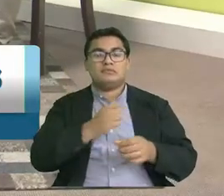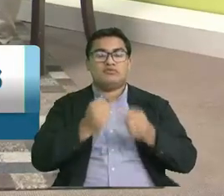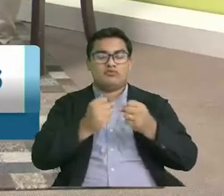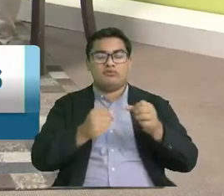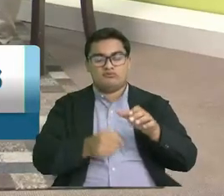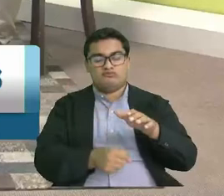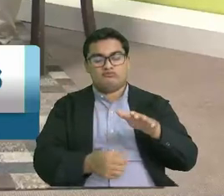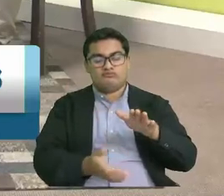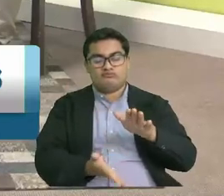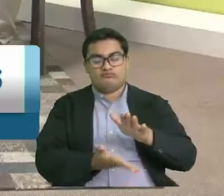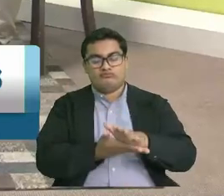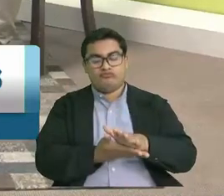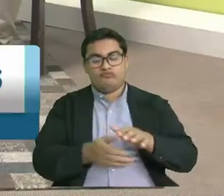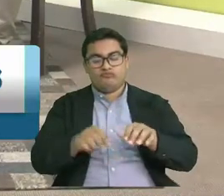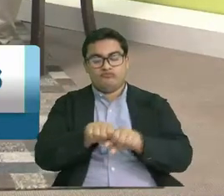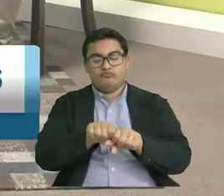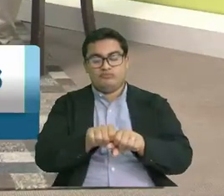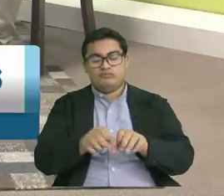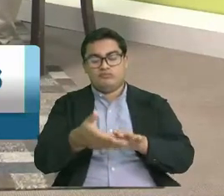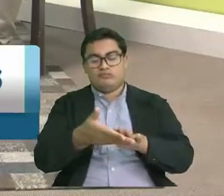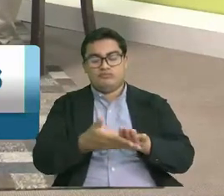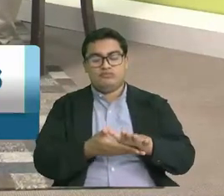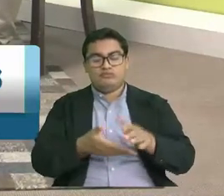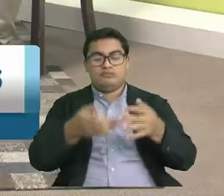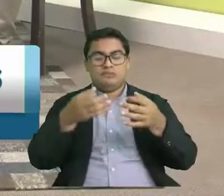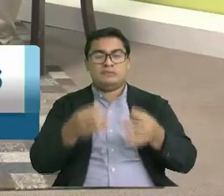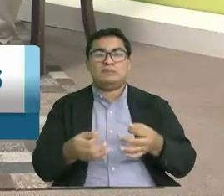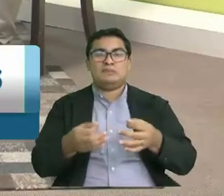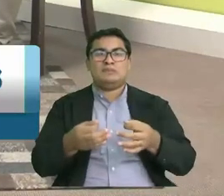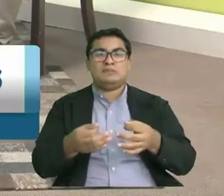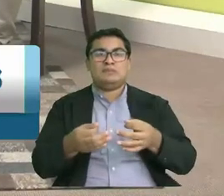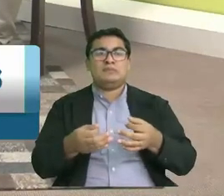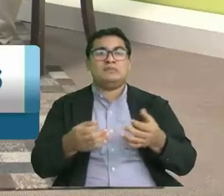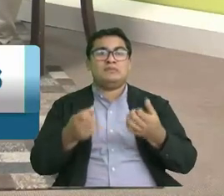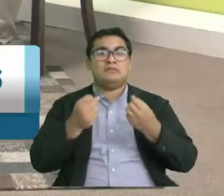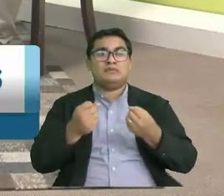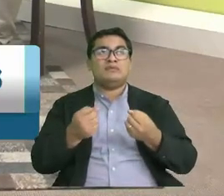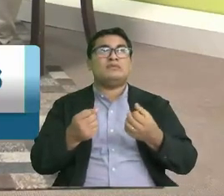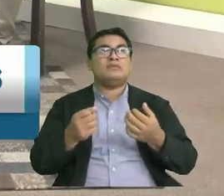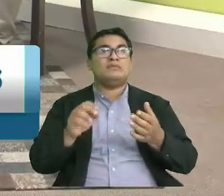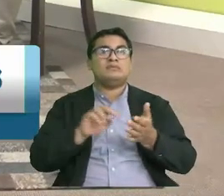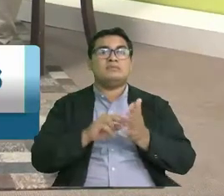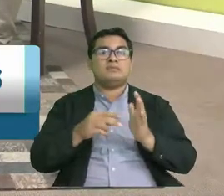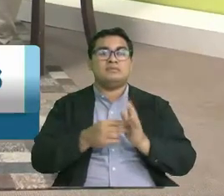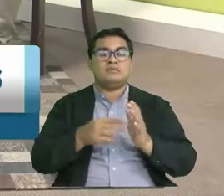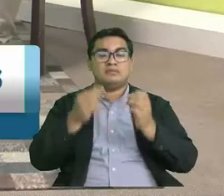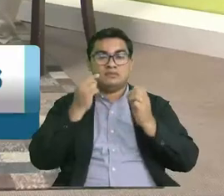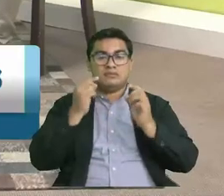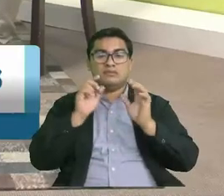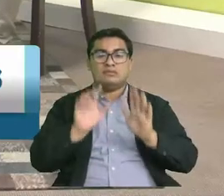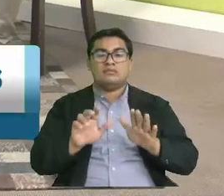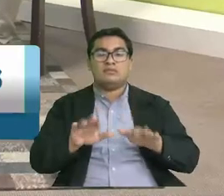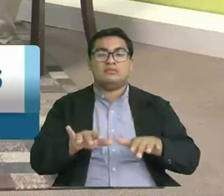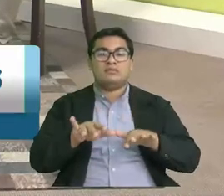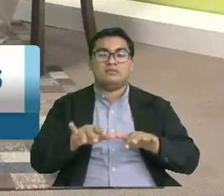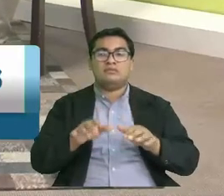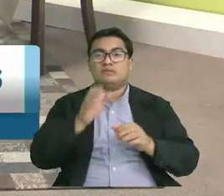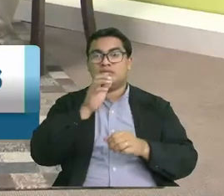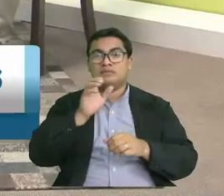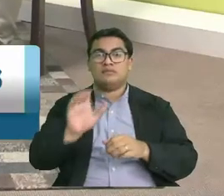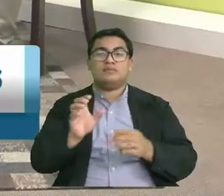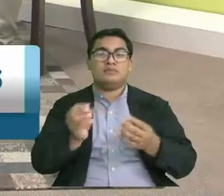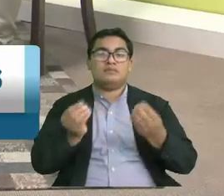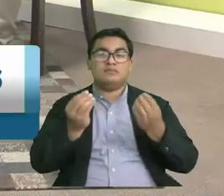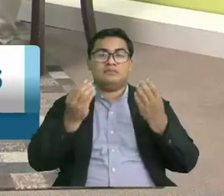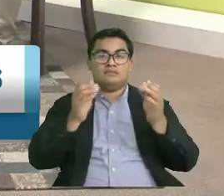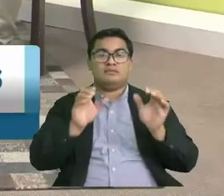nicaragüenses. El cuero debe ser legítimo para evitar zonas de presión excesiva, sudoración excesiva en el pie del niño. Esas son muchas